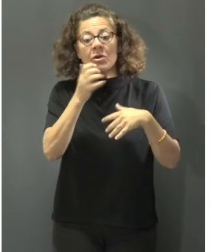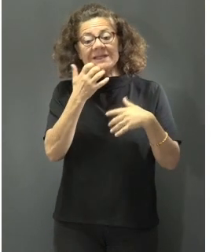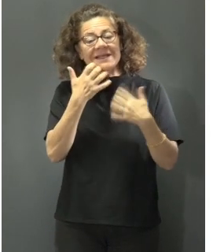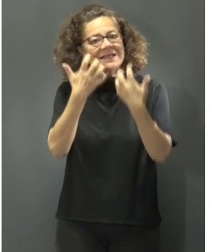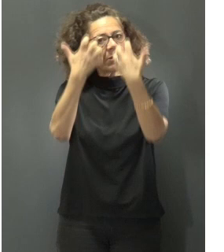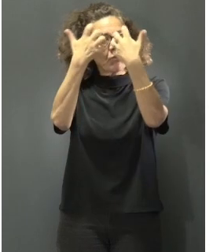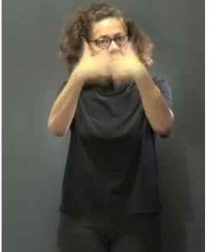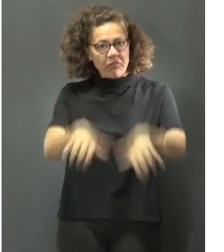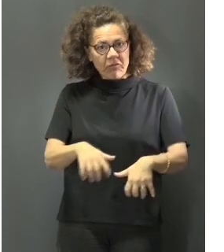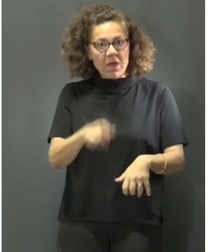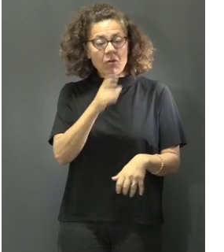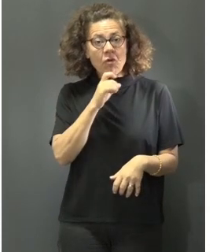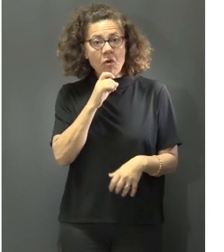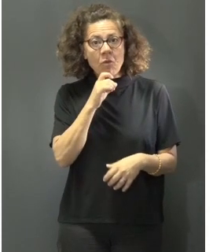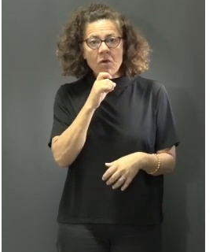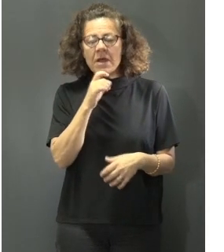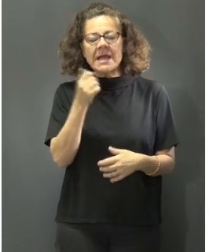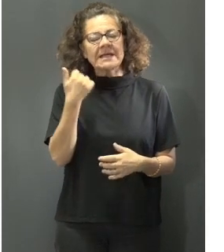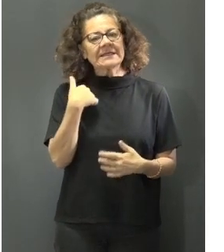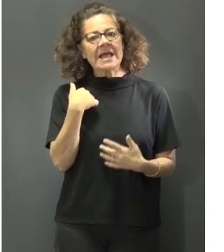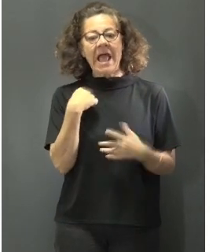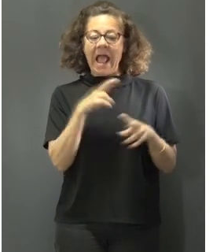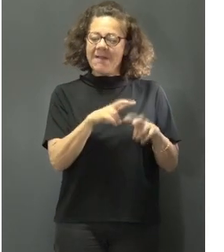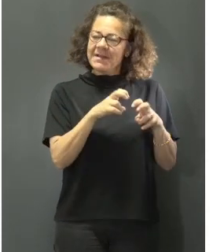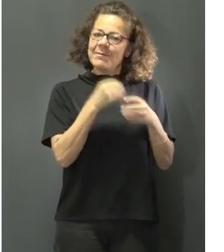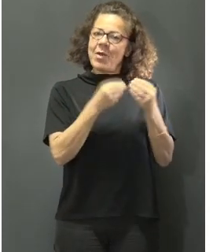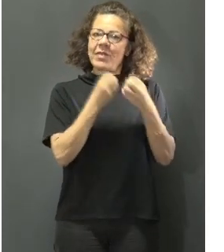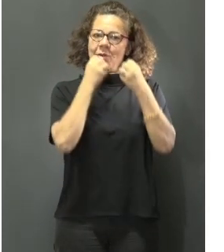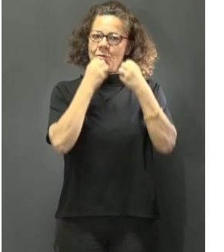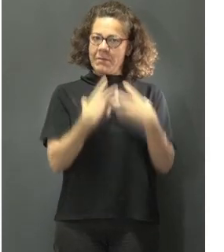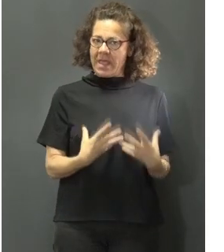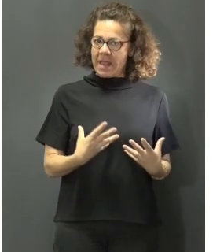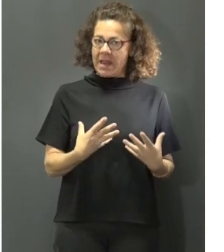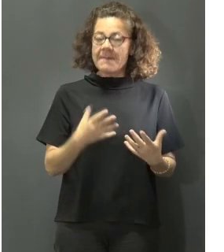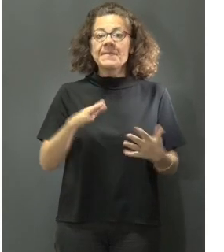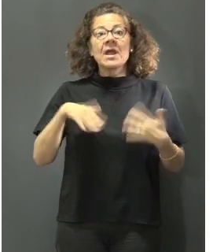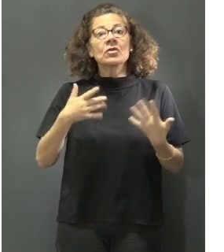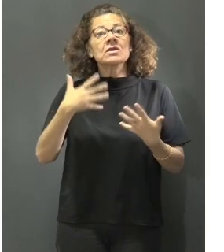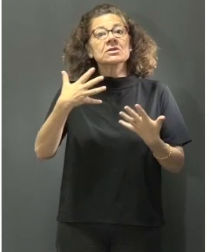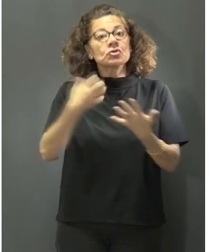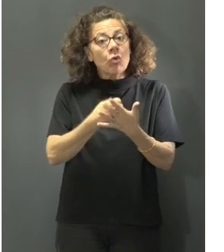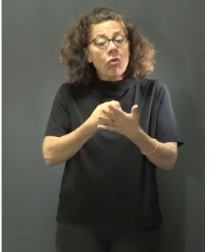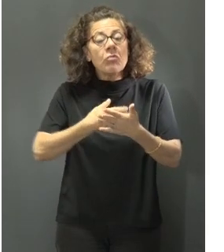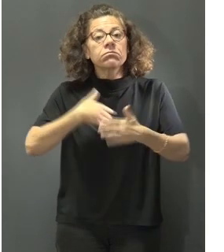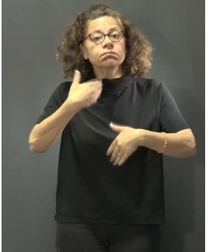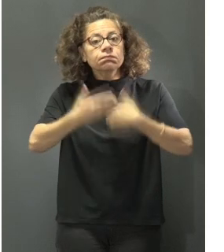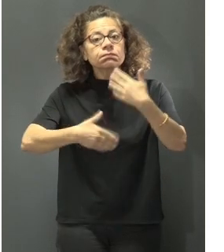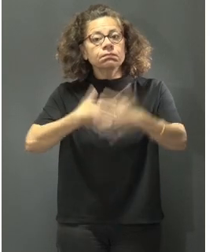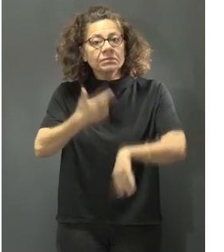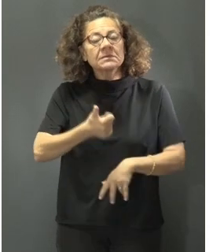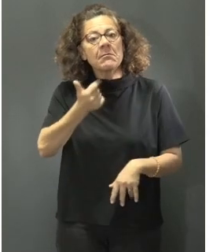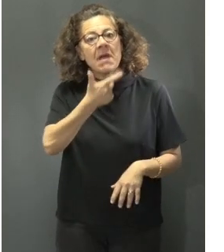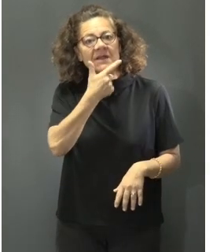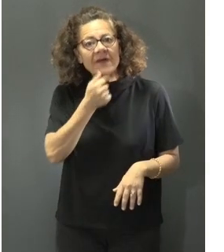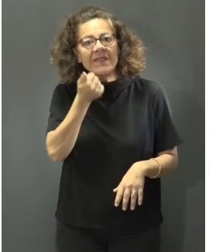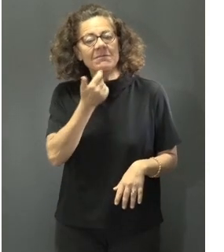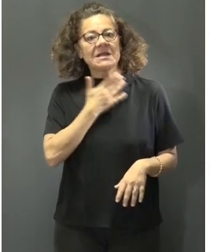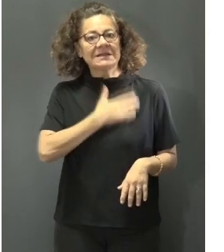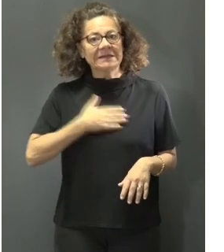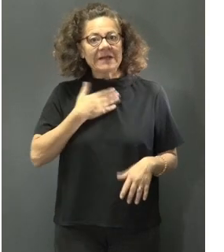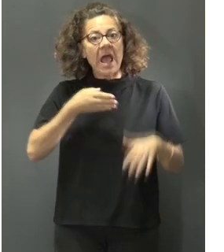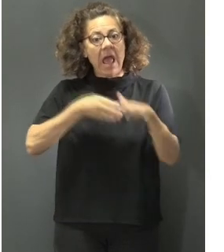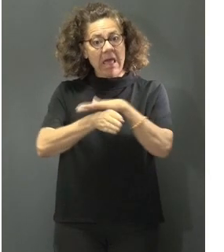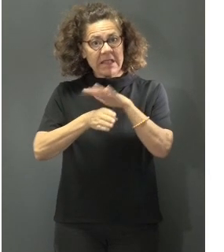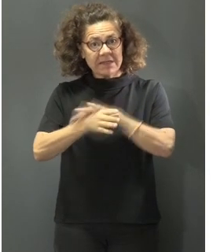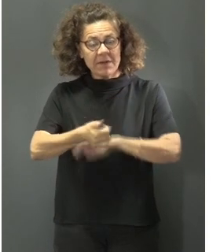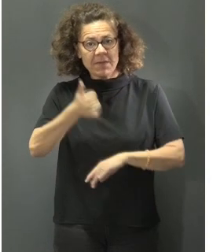cómo se hace, se haría bien desde el principio y entonces todo sería mucho más sencillo, mucho más amigable y mucho más accesible.